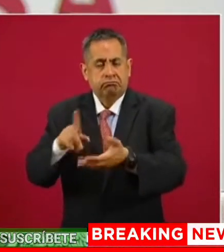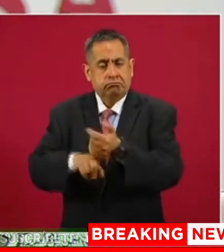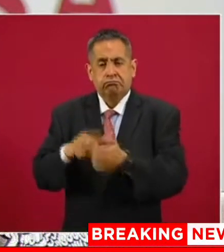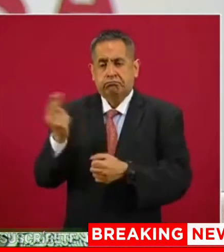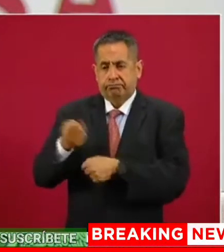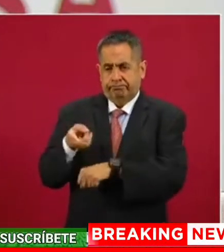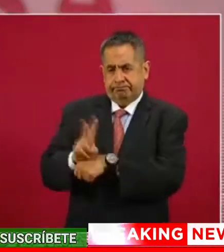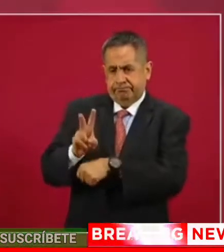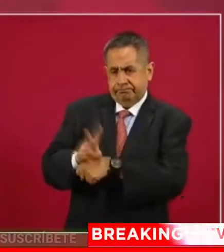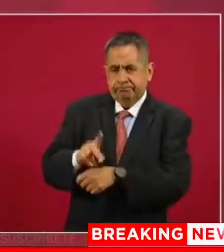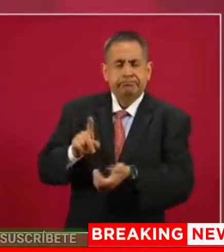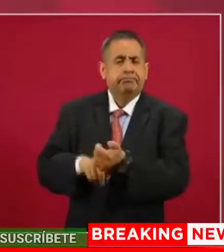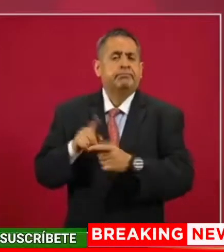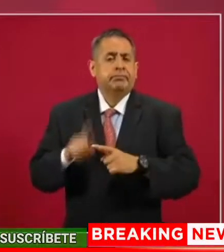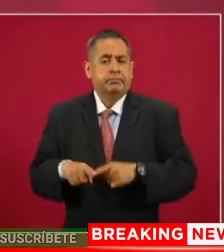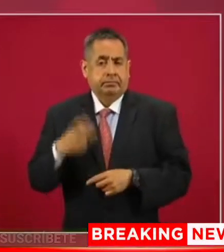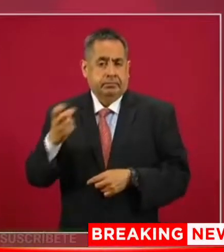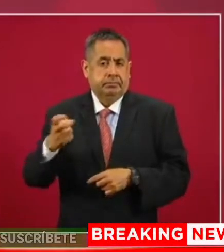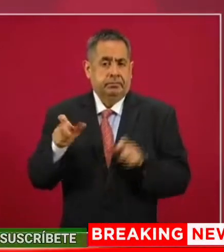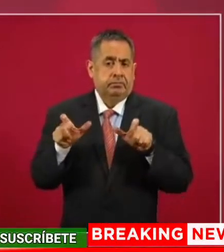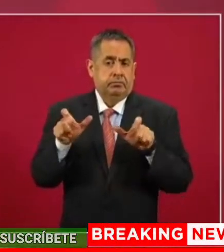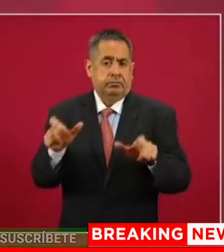Además, lo hemos